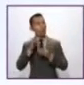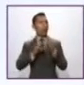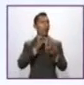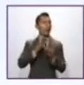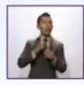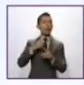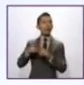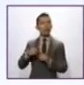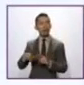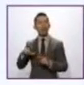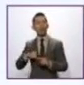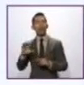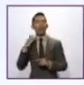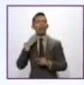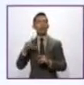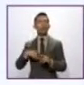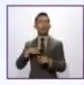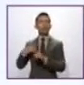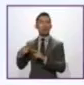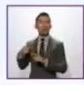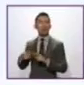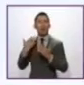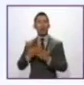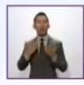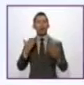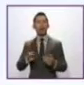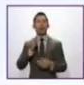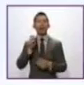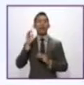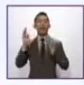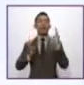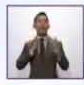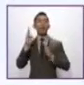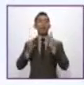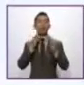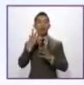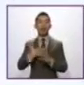gobernadores y exgobernadores, será ahora el Museo de la